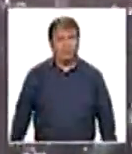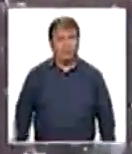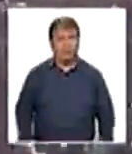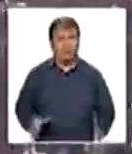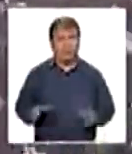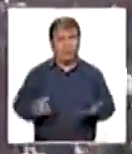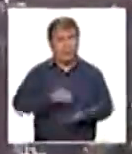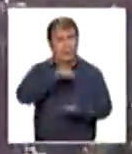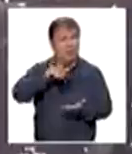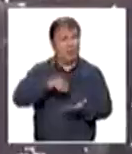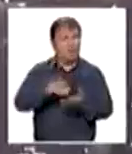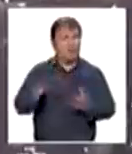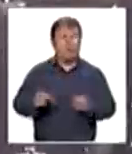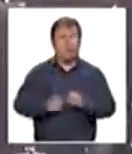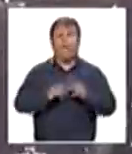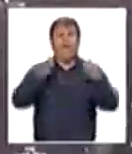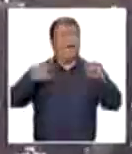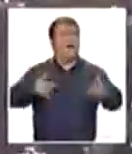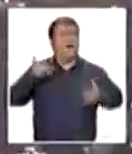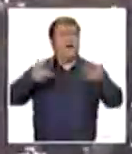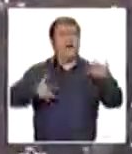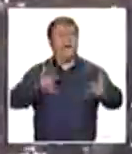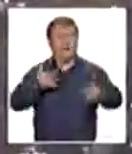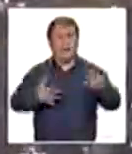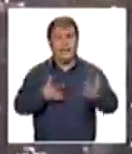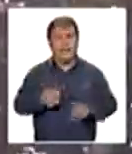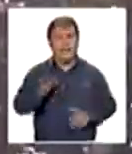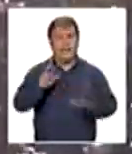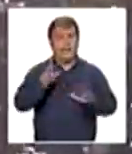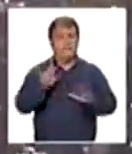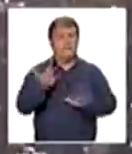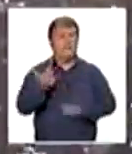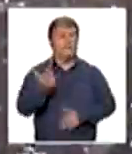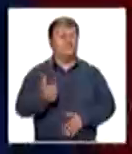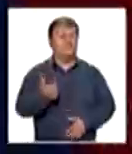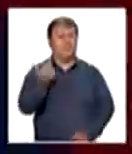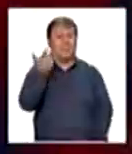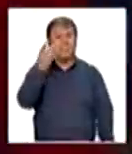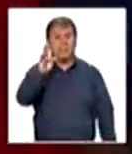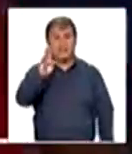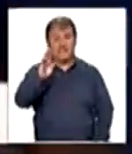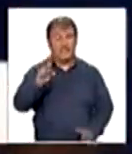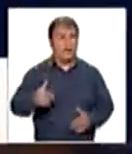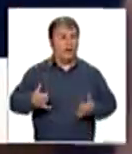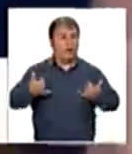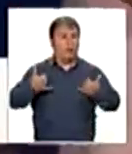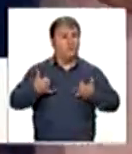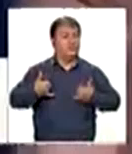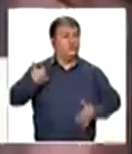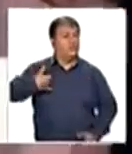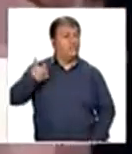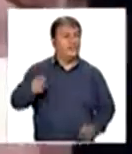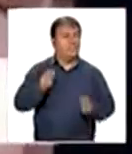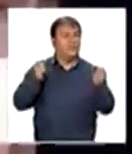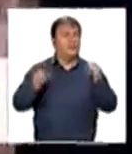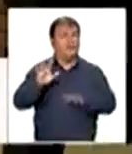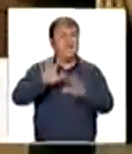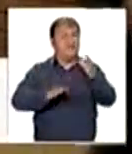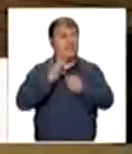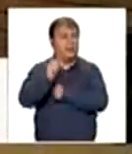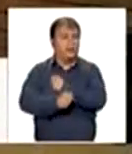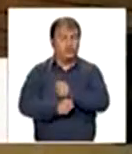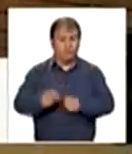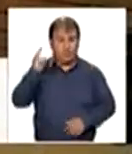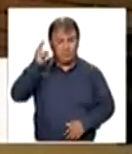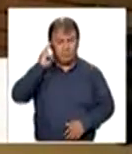En medio de una explosión de alegría, las 17 jóvenes celebraron su fiesta de 15 años. La profesora le cumplió el